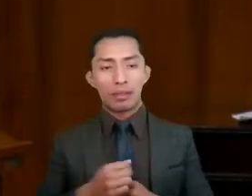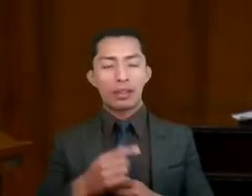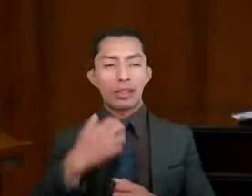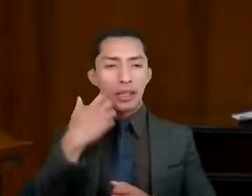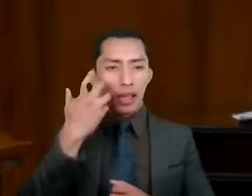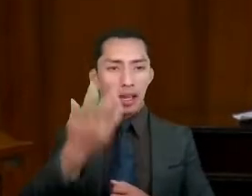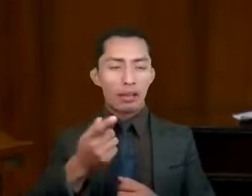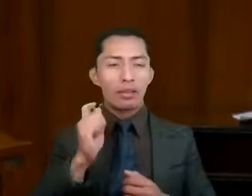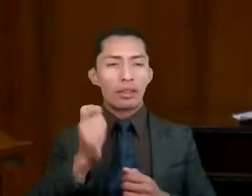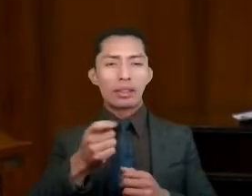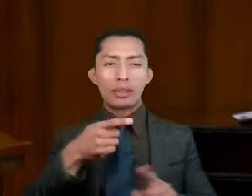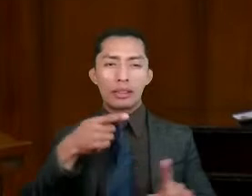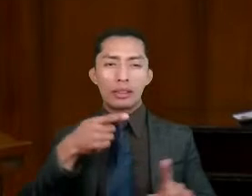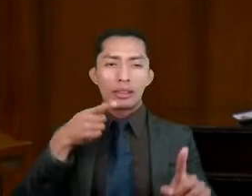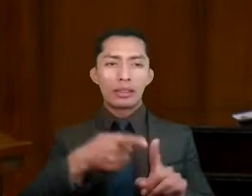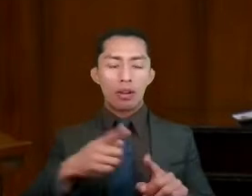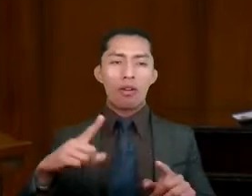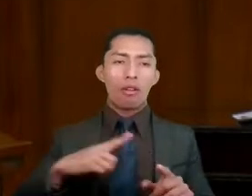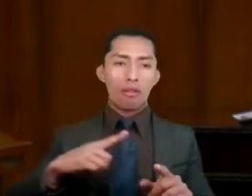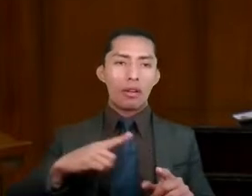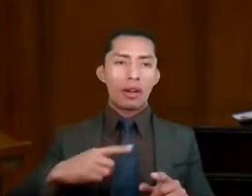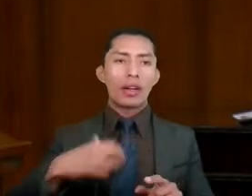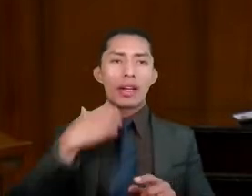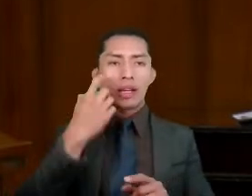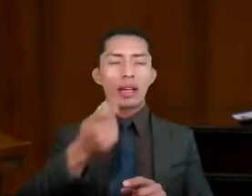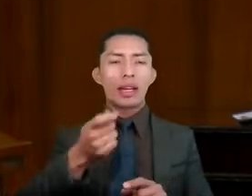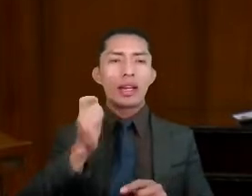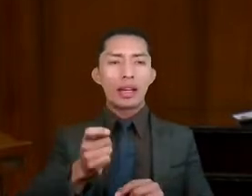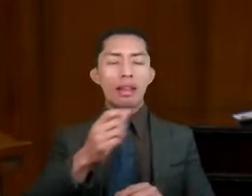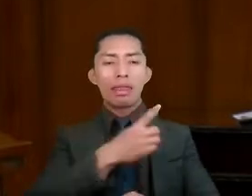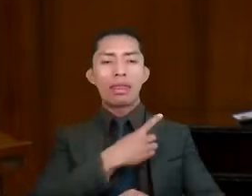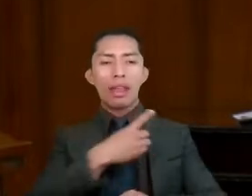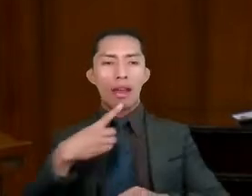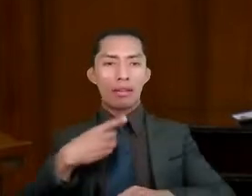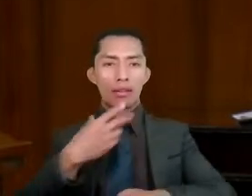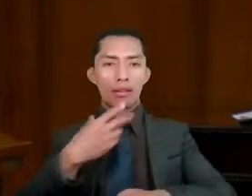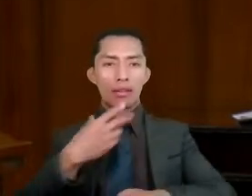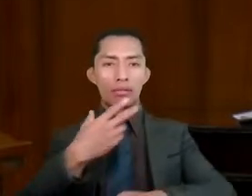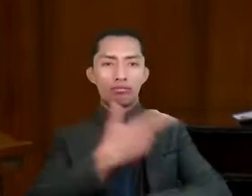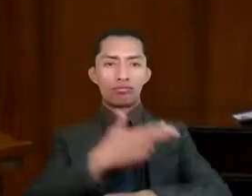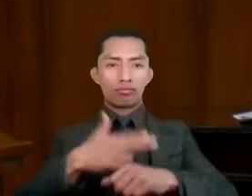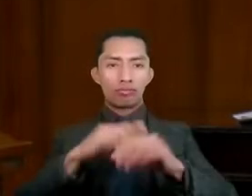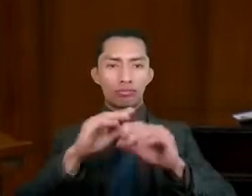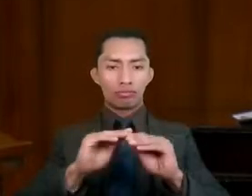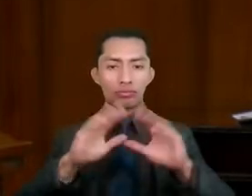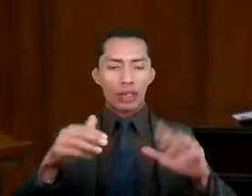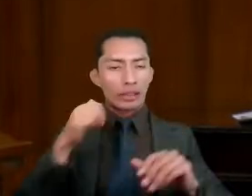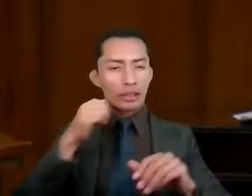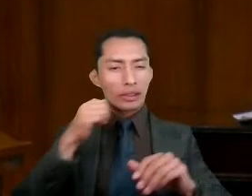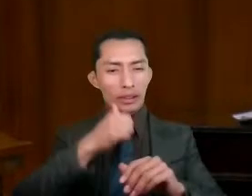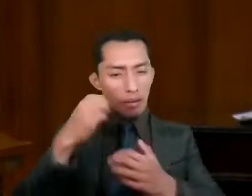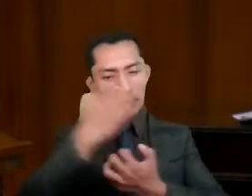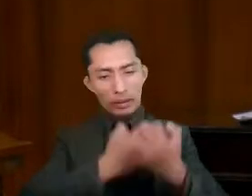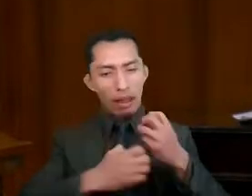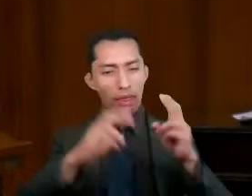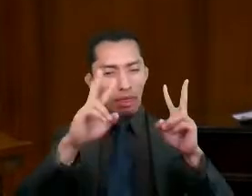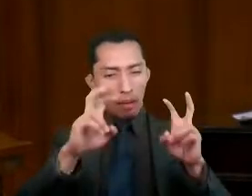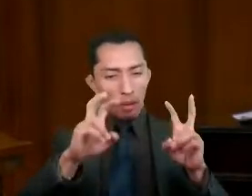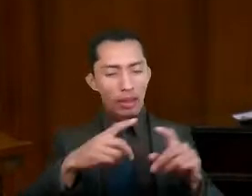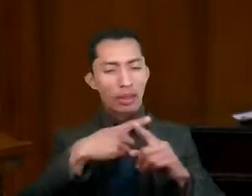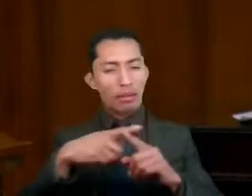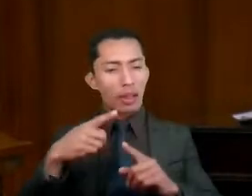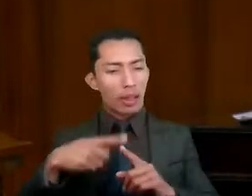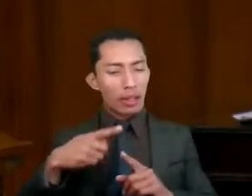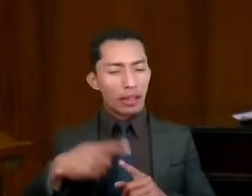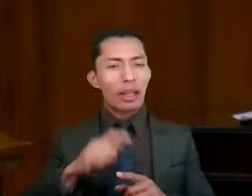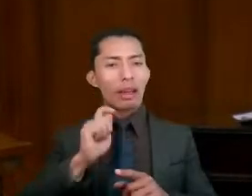intención particularmente del gobernador es que sea transparente la auditoría de cada uno de los rubros, especificando